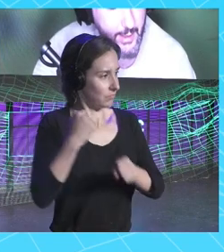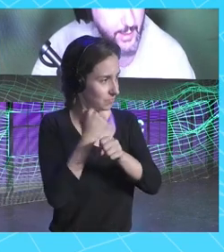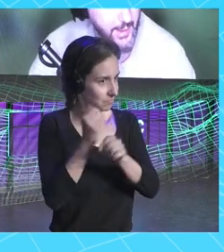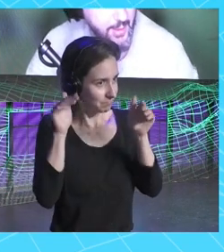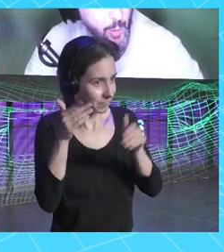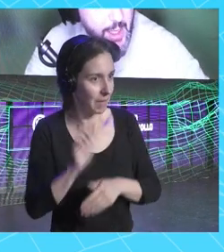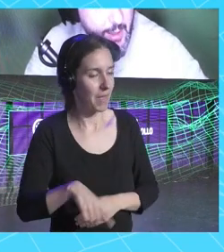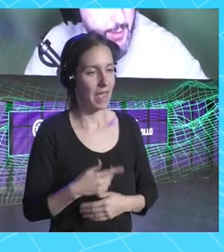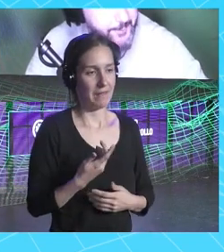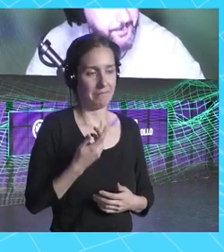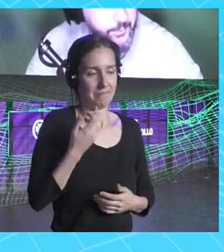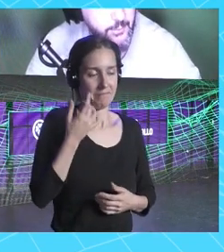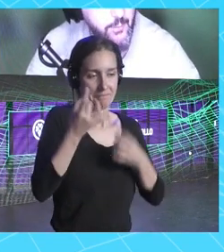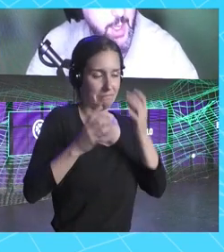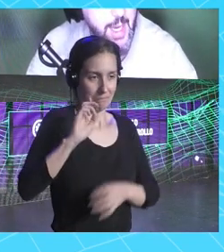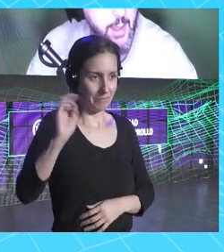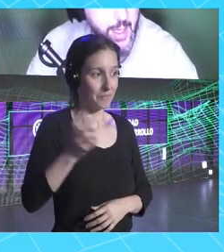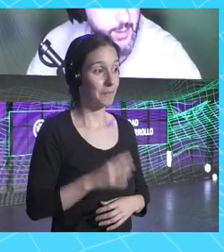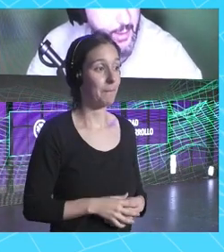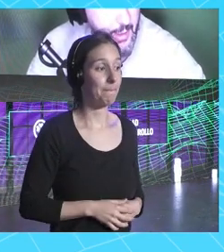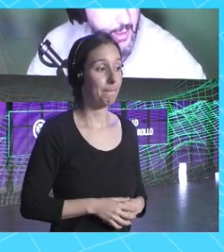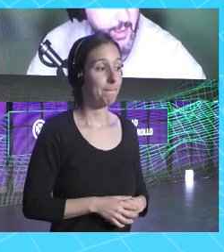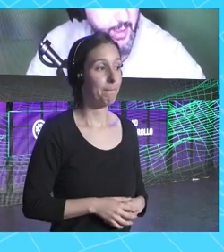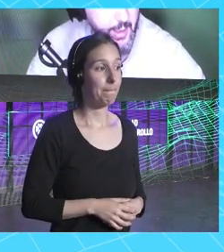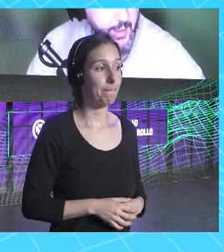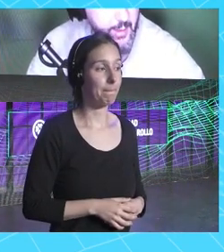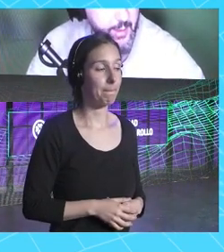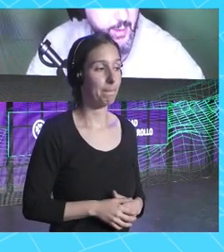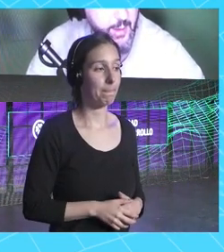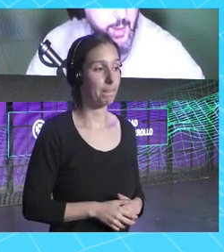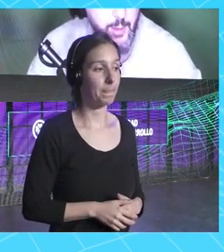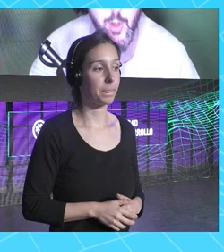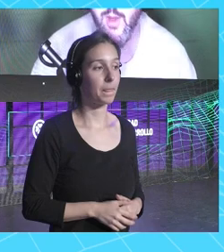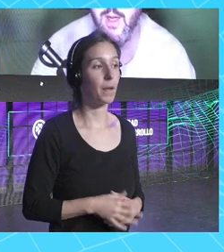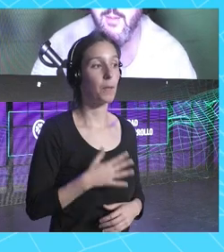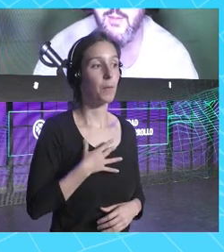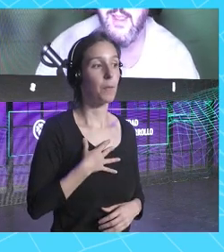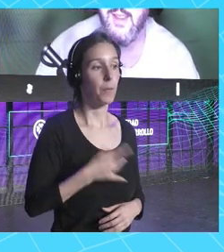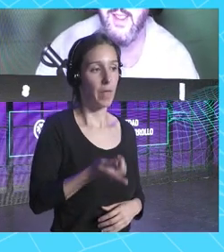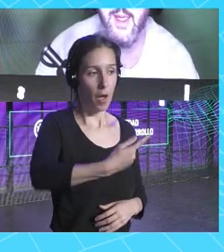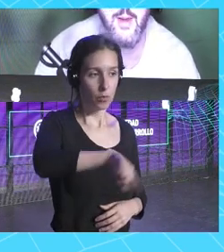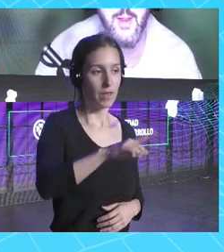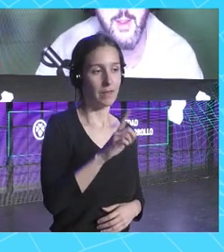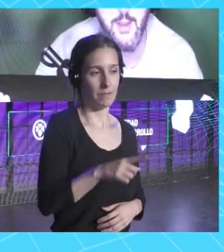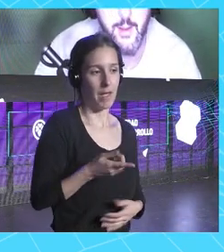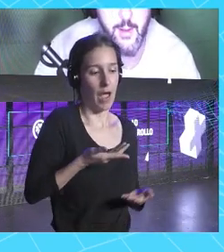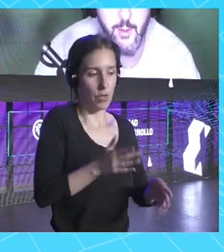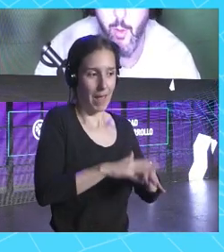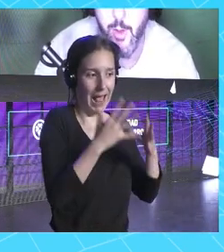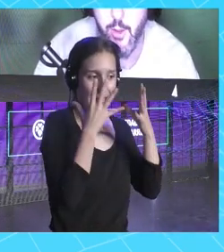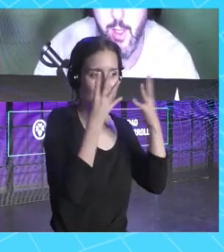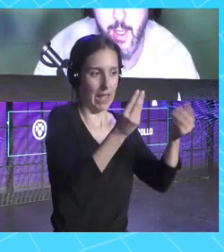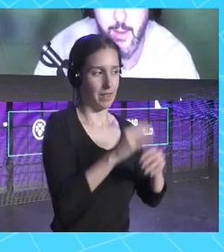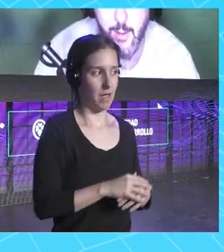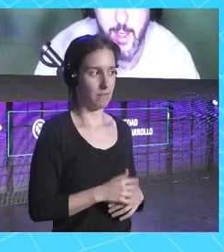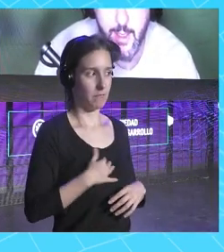movidas que quizás también nos pueden ayudar a entender cómo veo